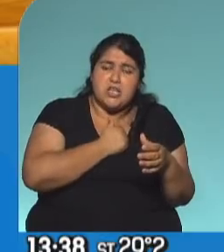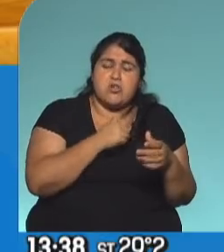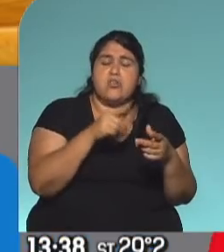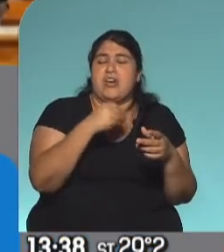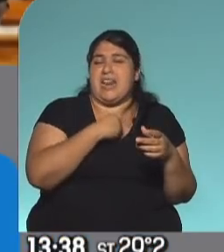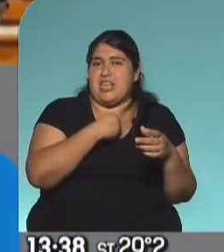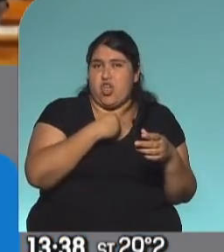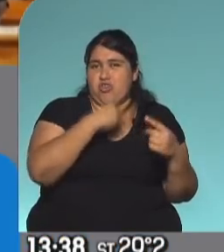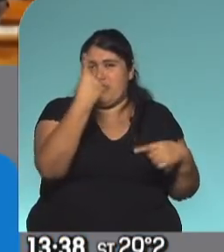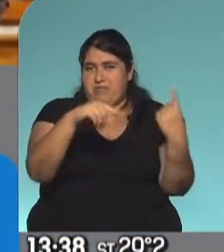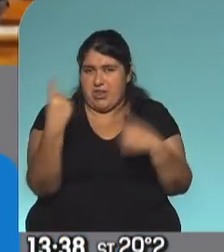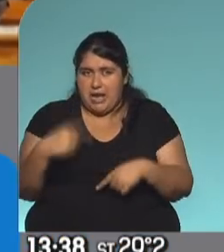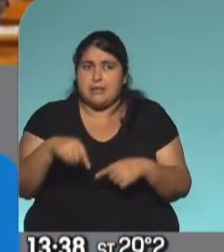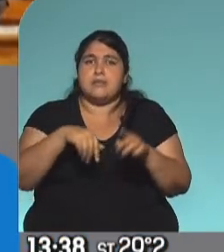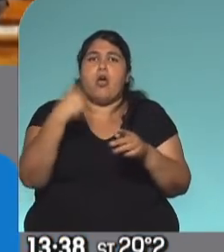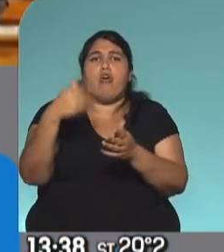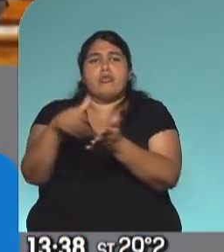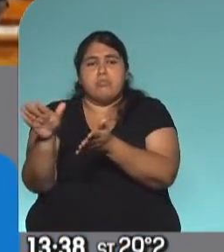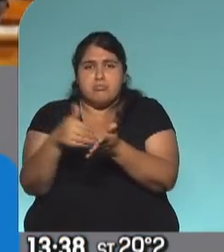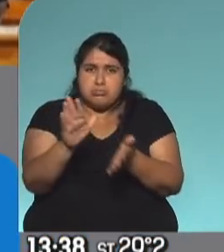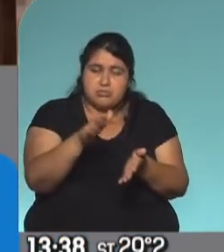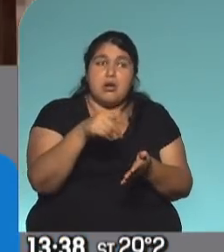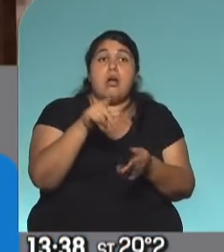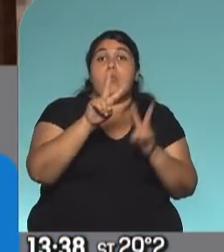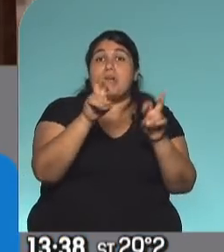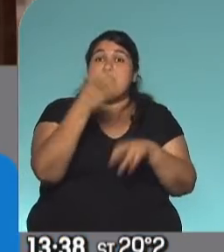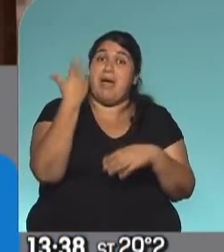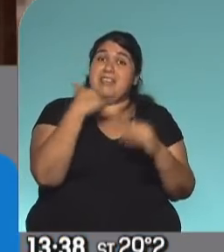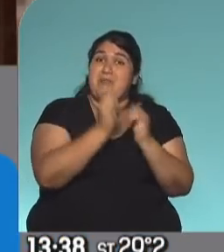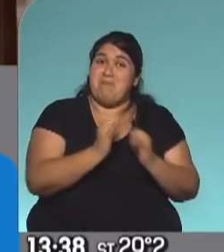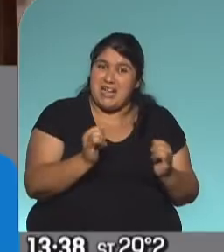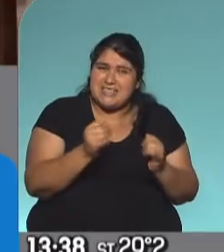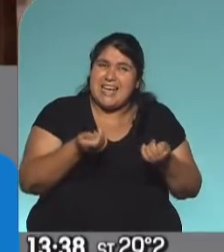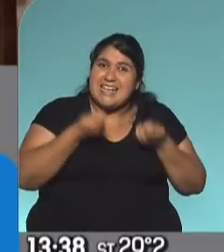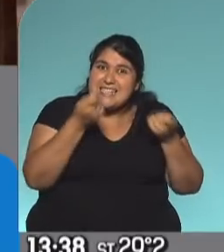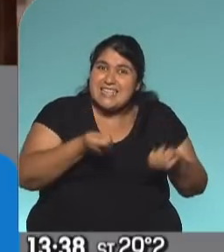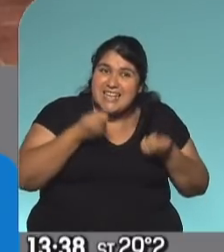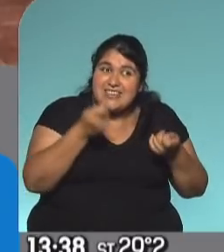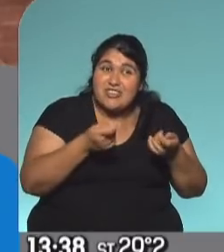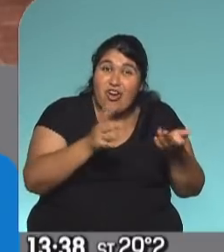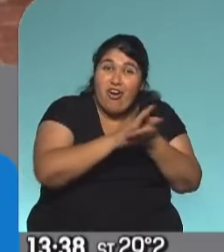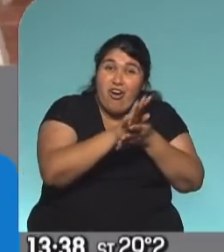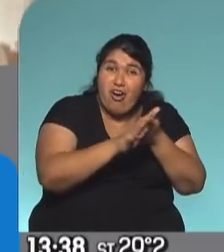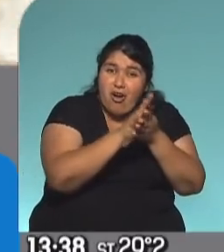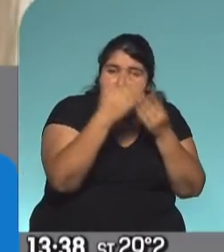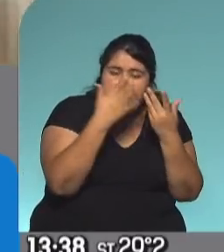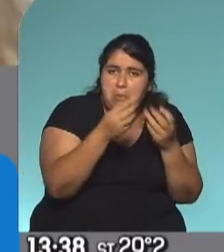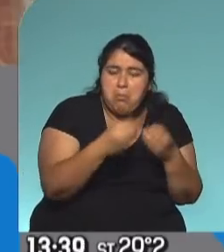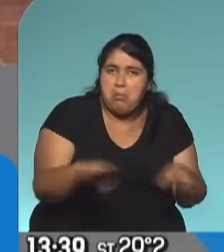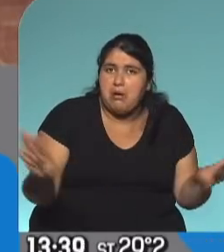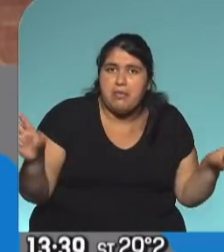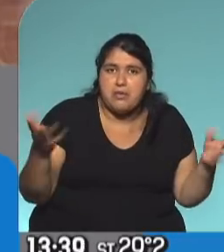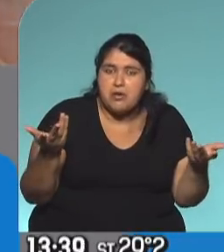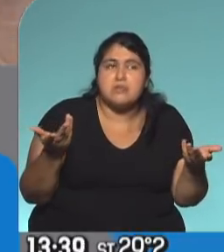los desplazados, cuando fue lo de la paz, ustedes dijeron, se intentó, pero se perdió ese referéndum. Yo le digo, con